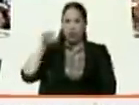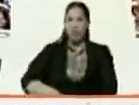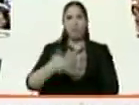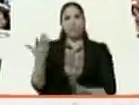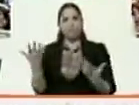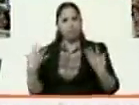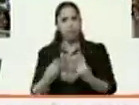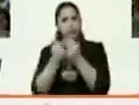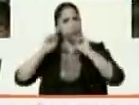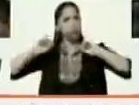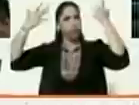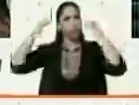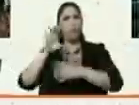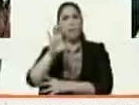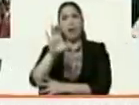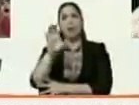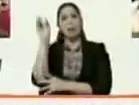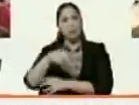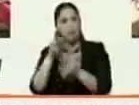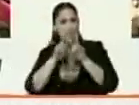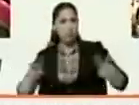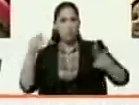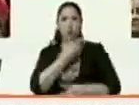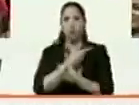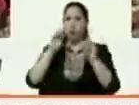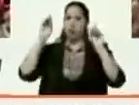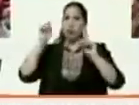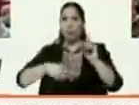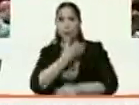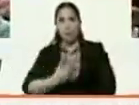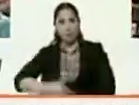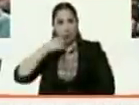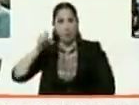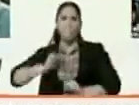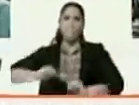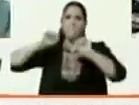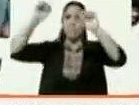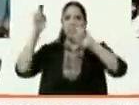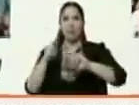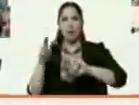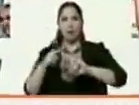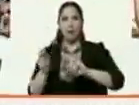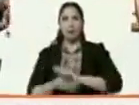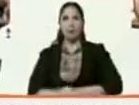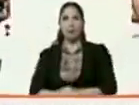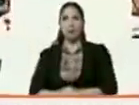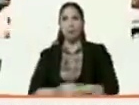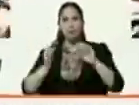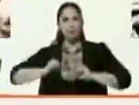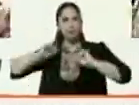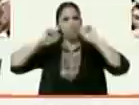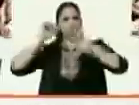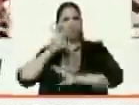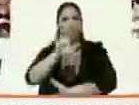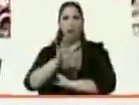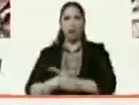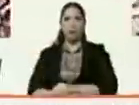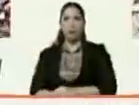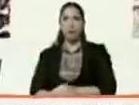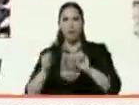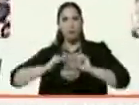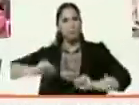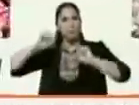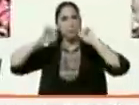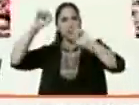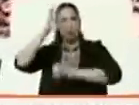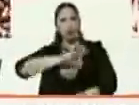triunfe la patria, la paz, la democracia y el presidente Nicolás. ¡Que viva el Táchira! ¡Que viva la patria! ¡Que viva